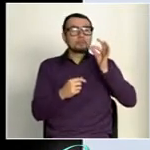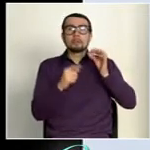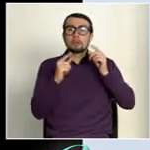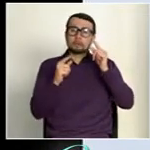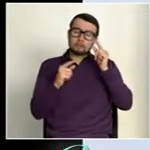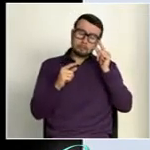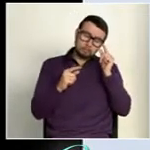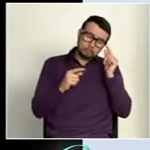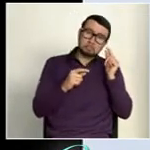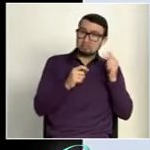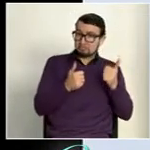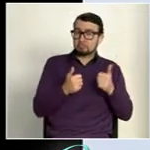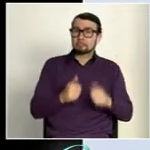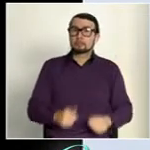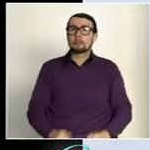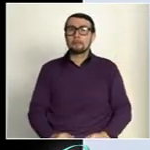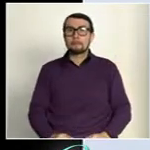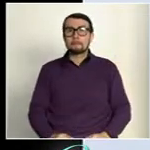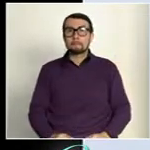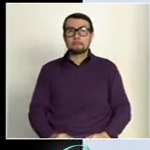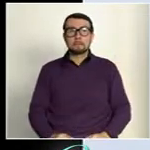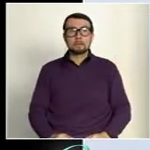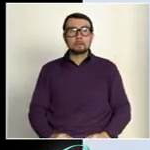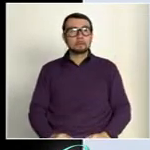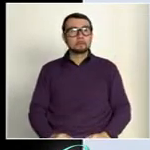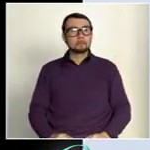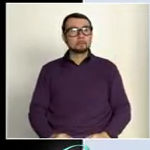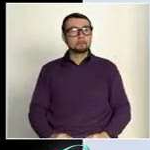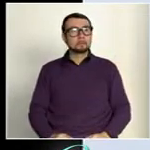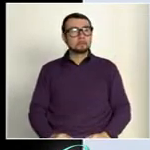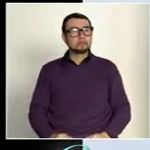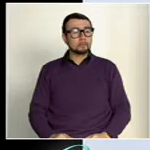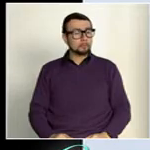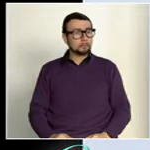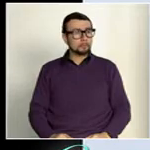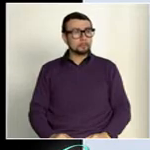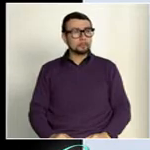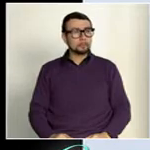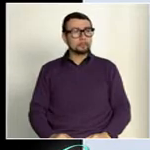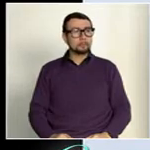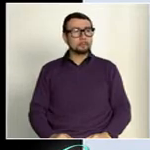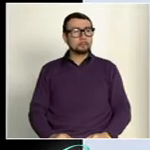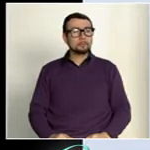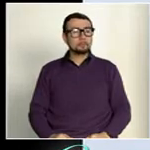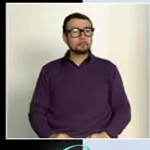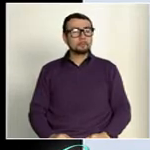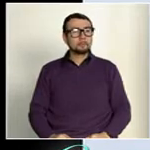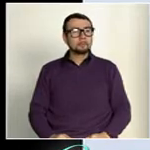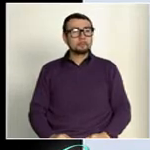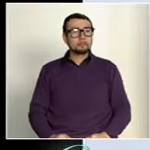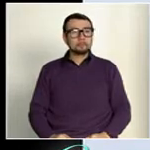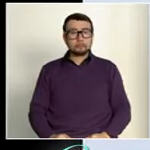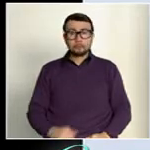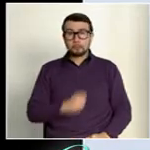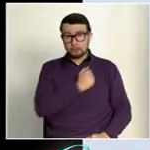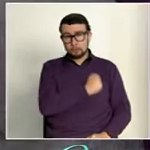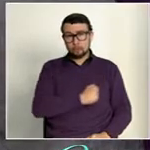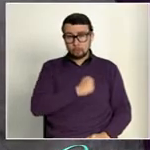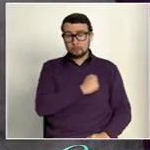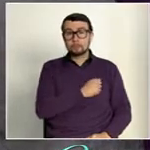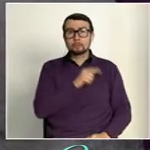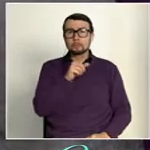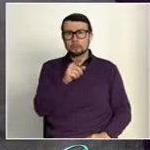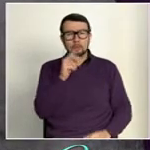muy bien. Claro, una enredadera, además, bellísima. Sí. Quiero que ustedes tengan muy presente este